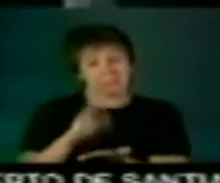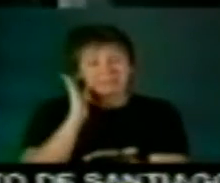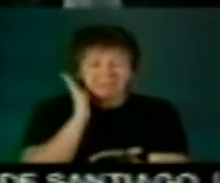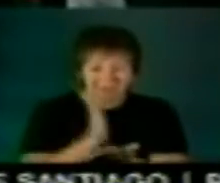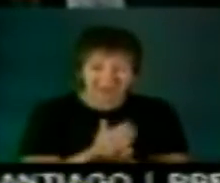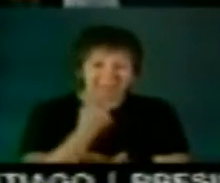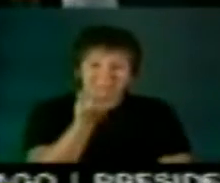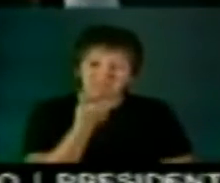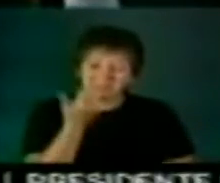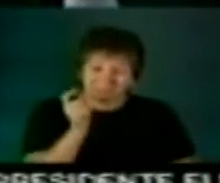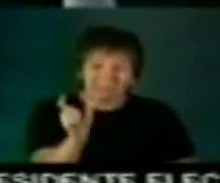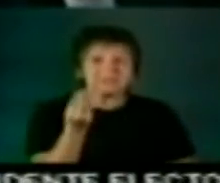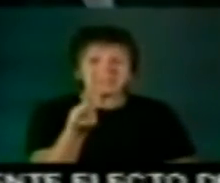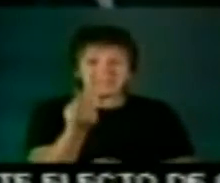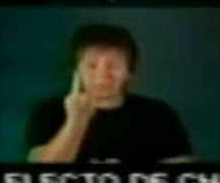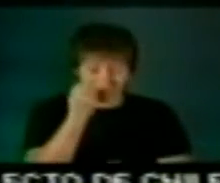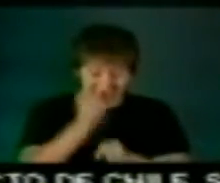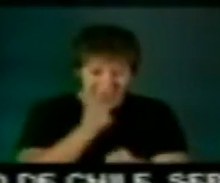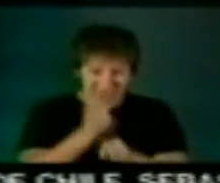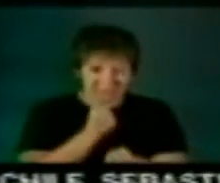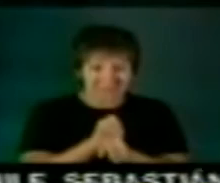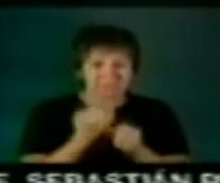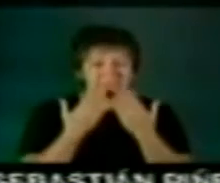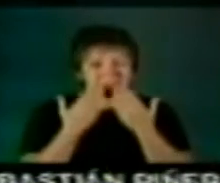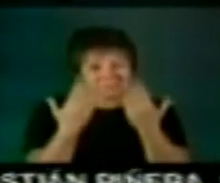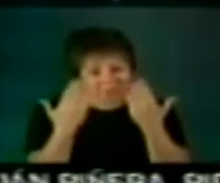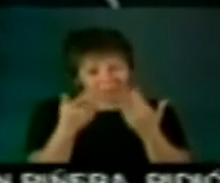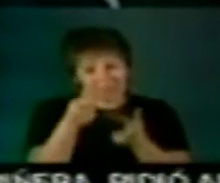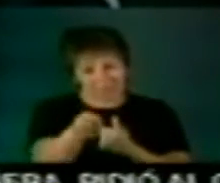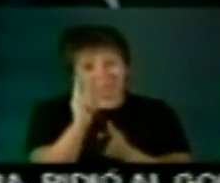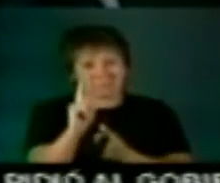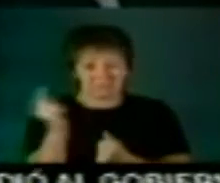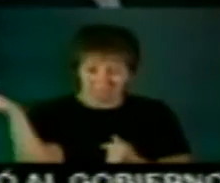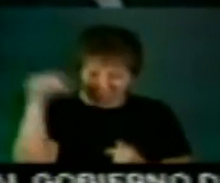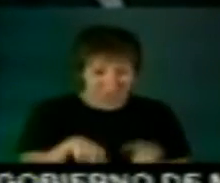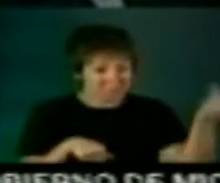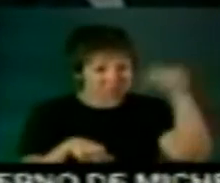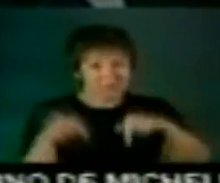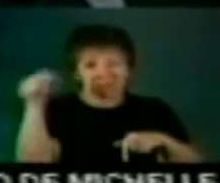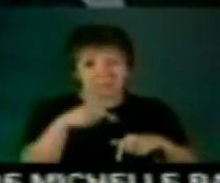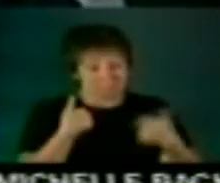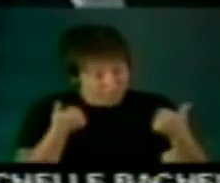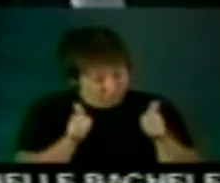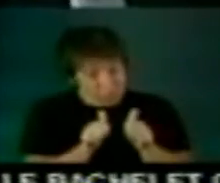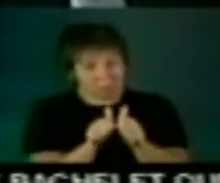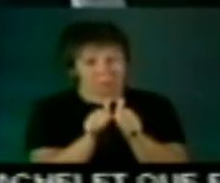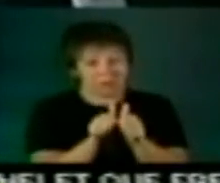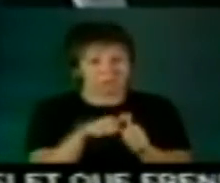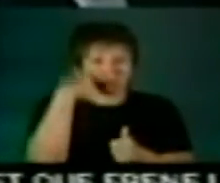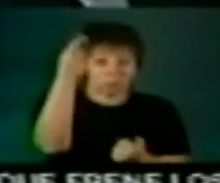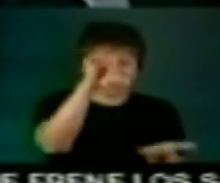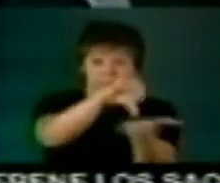más grata de todas las tareas, saludar la presencia de quienes han venido a acompañarnos desde el exterior,